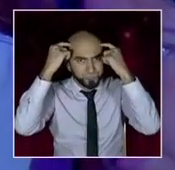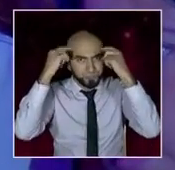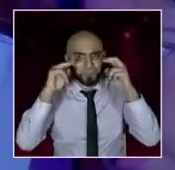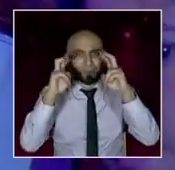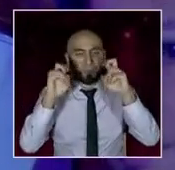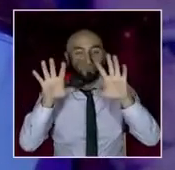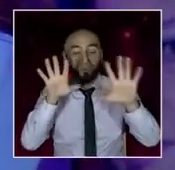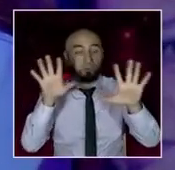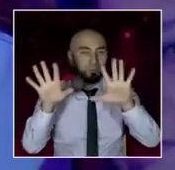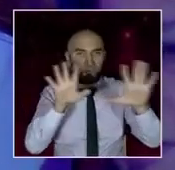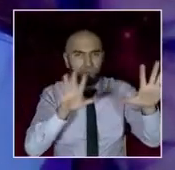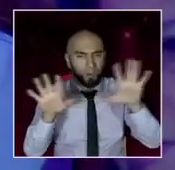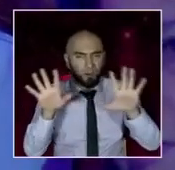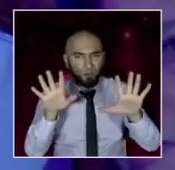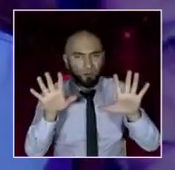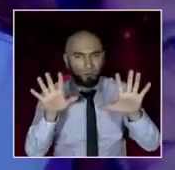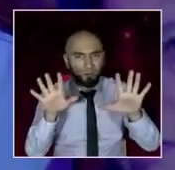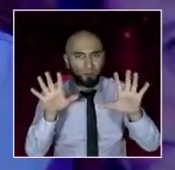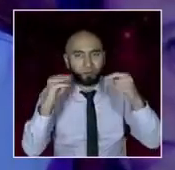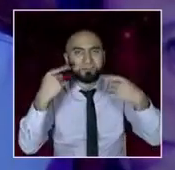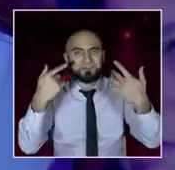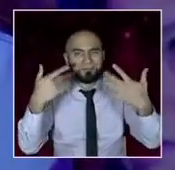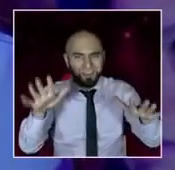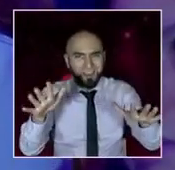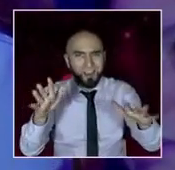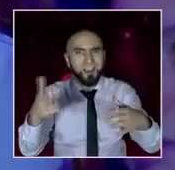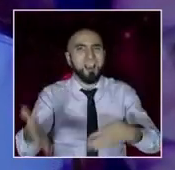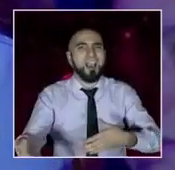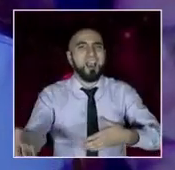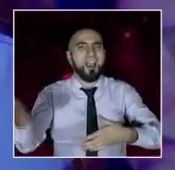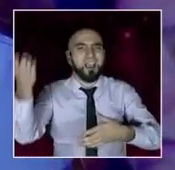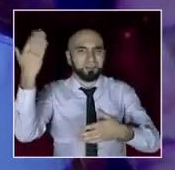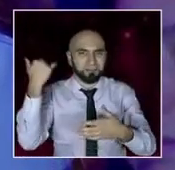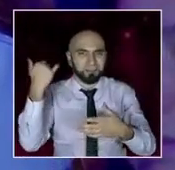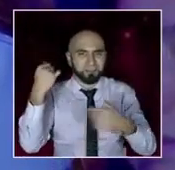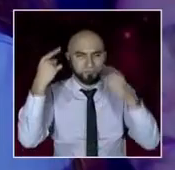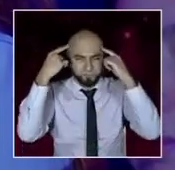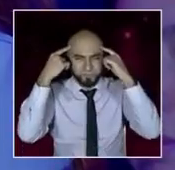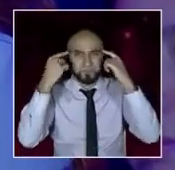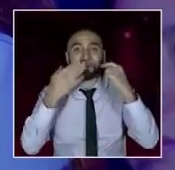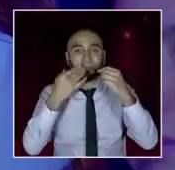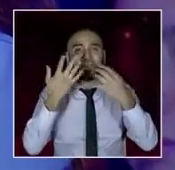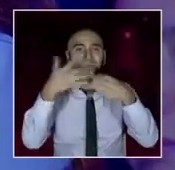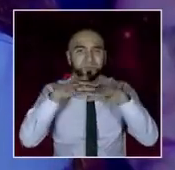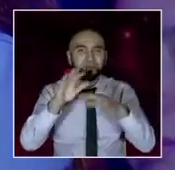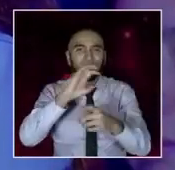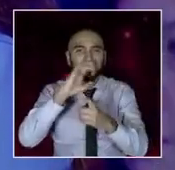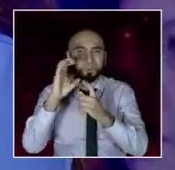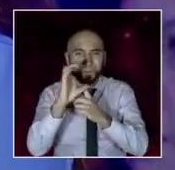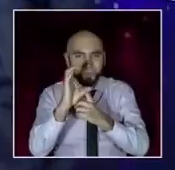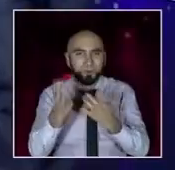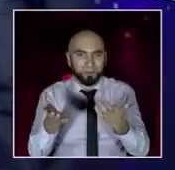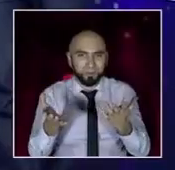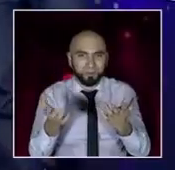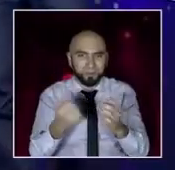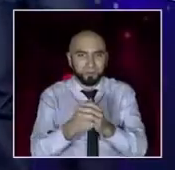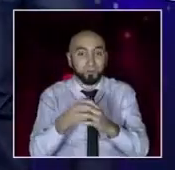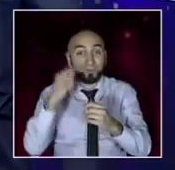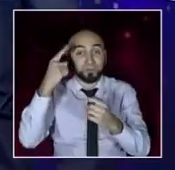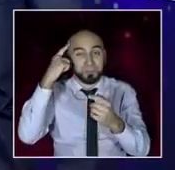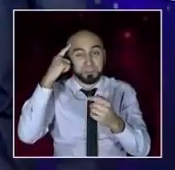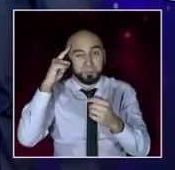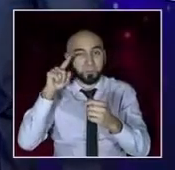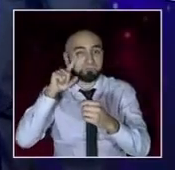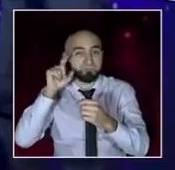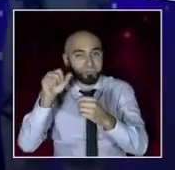Hay implícitas que vienen de nuestro ambiente social y cultural. La idea de percepción predictiva, entonces, también puede